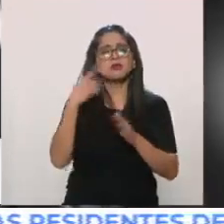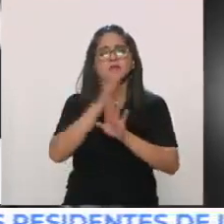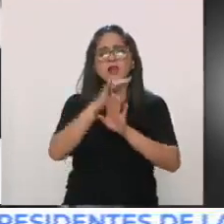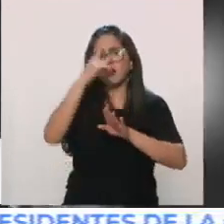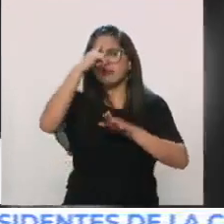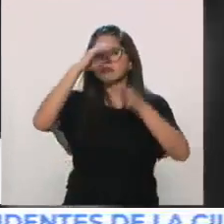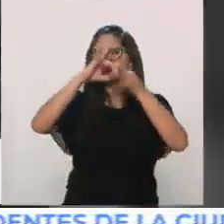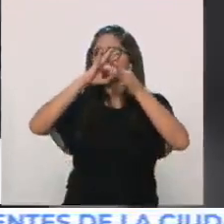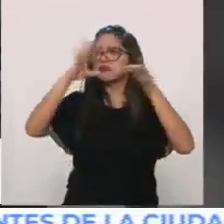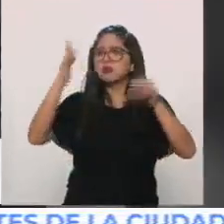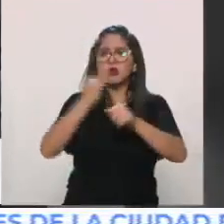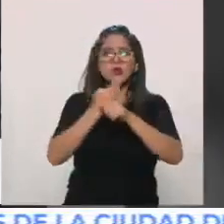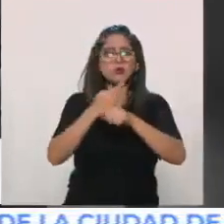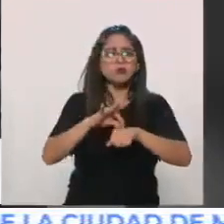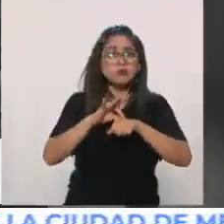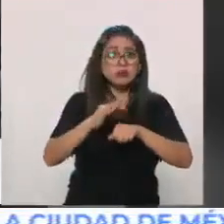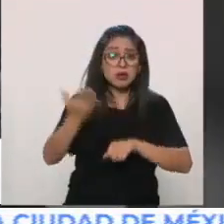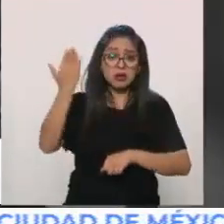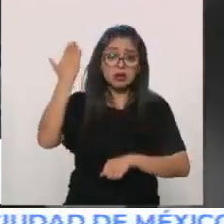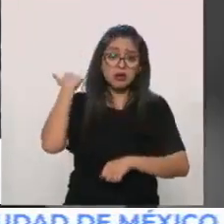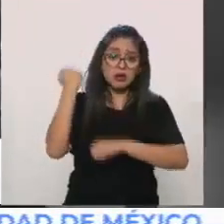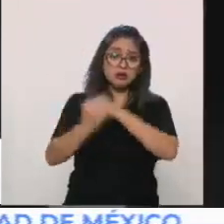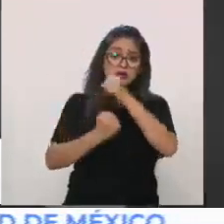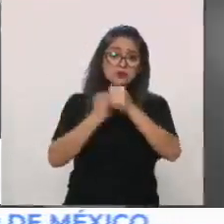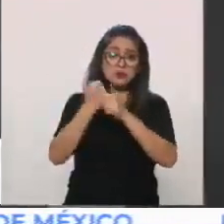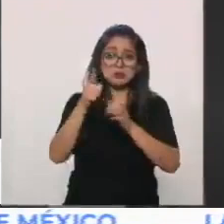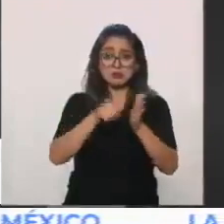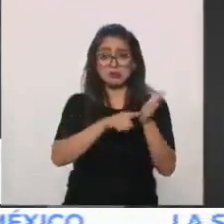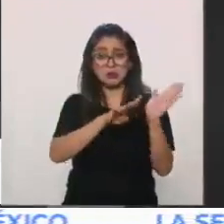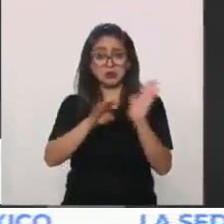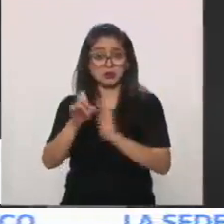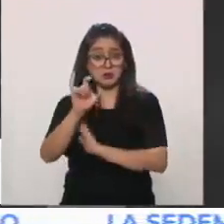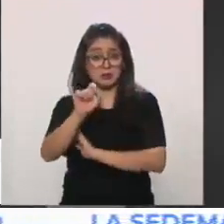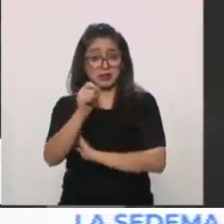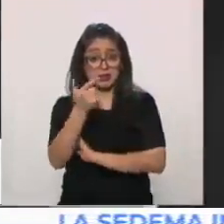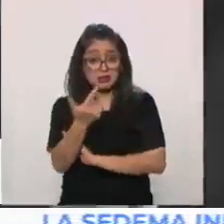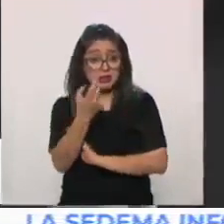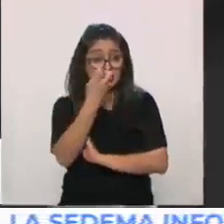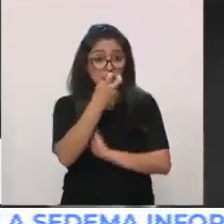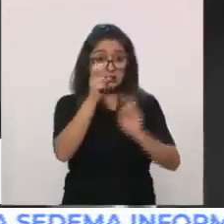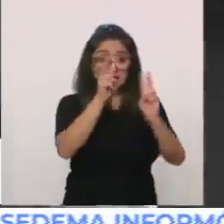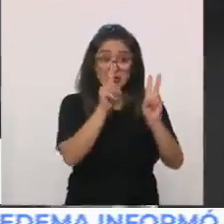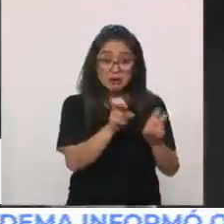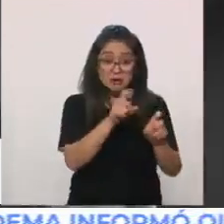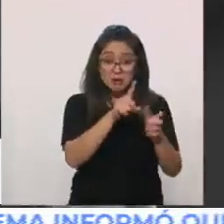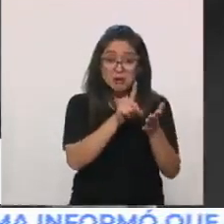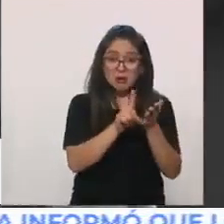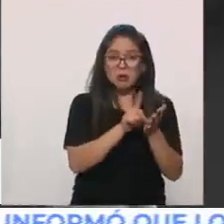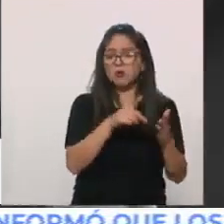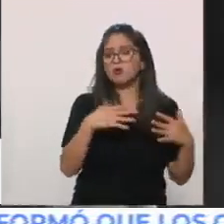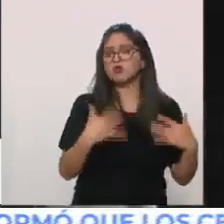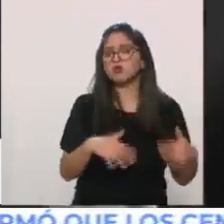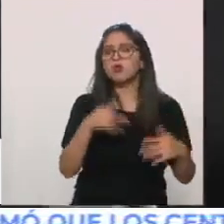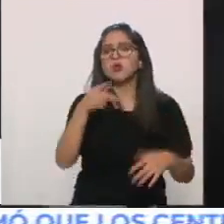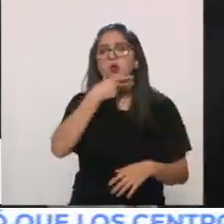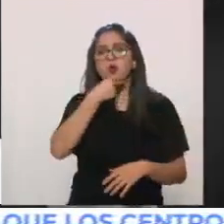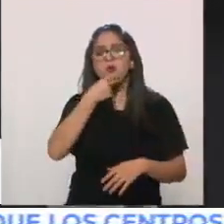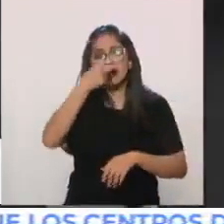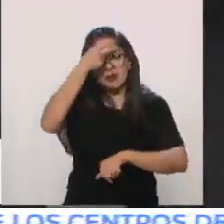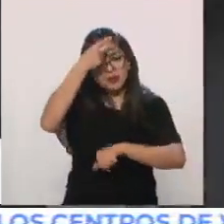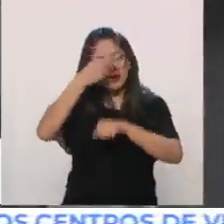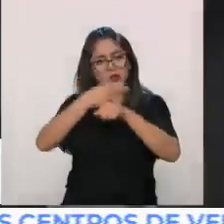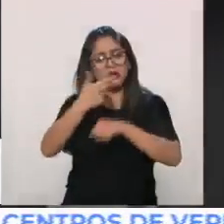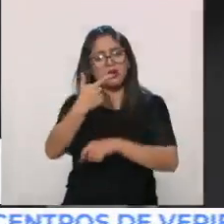interesante ver una película de 1927, hablar de estos temas, y es una película que fue dirigida por Gabriel García